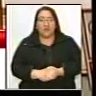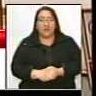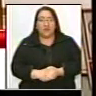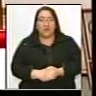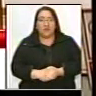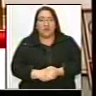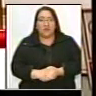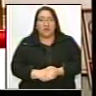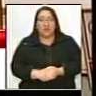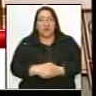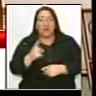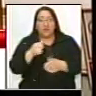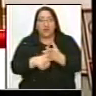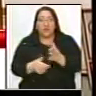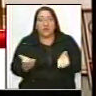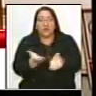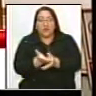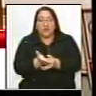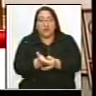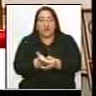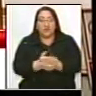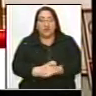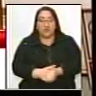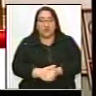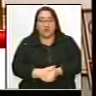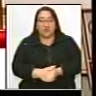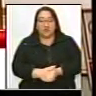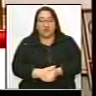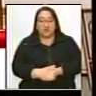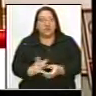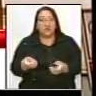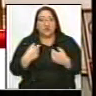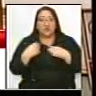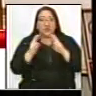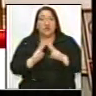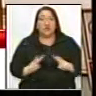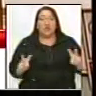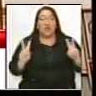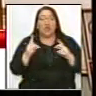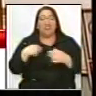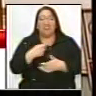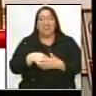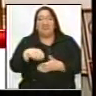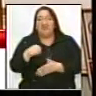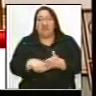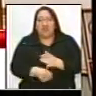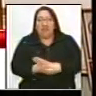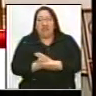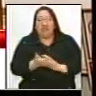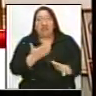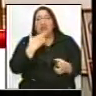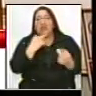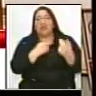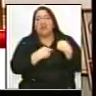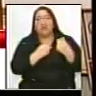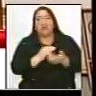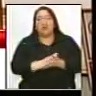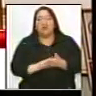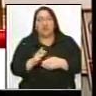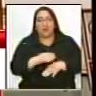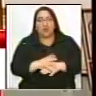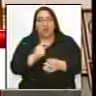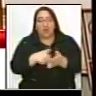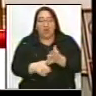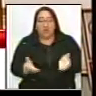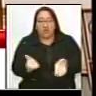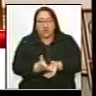Nos dio unos expedientes técnicos que no tenían valor, no tenían firma, no tenía quién es el responsable de esos